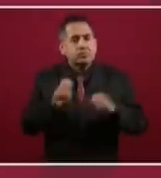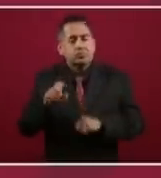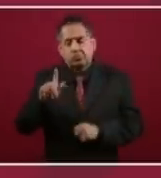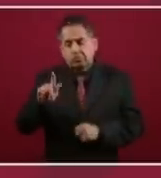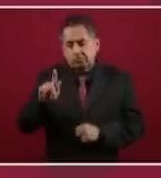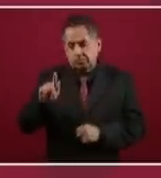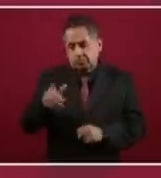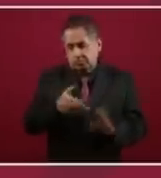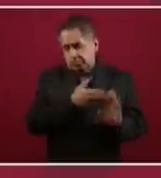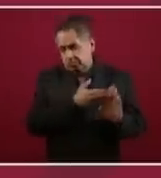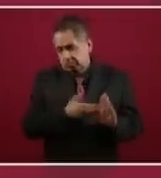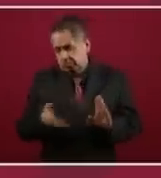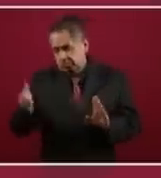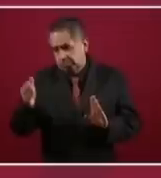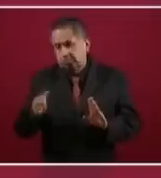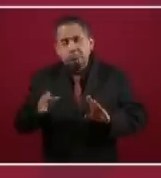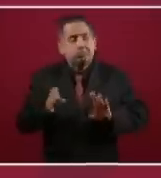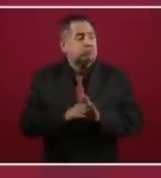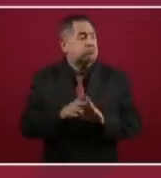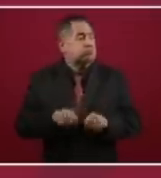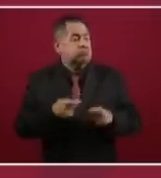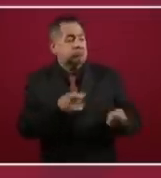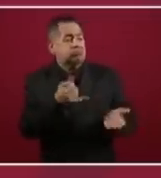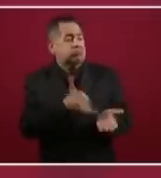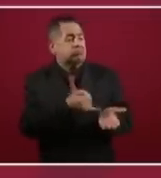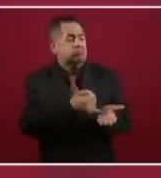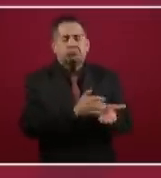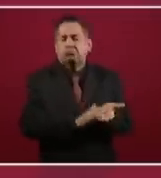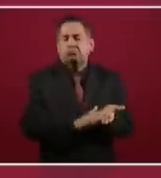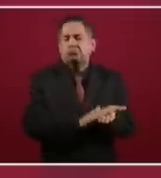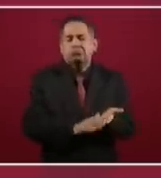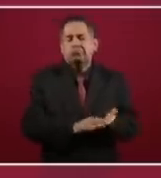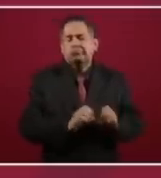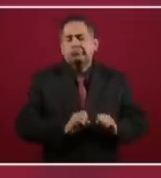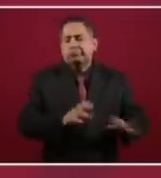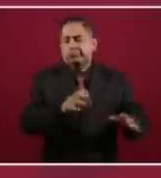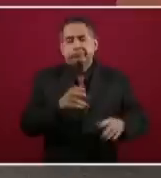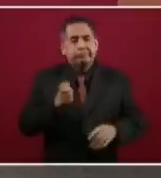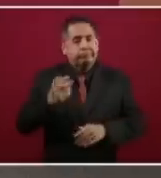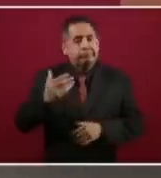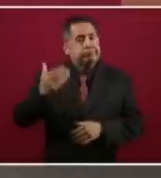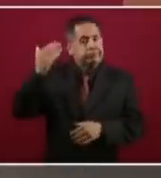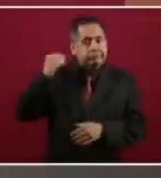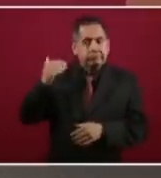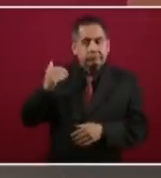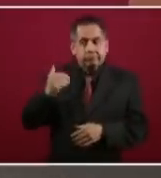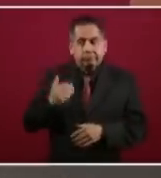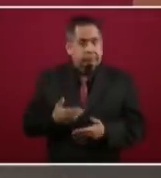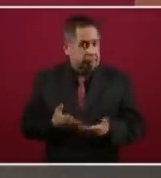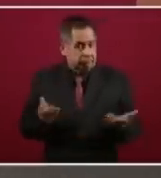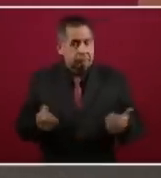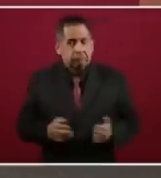lo de la consolidación fiscal, y de repente baja